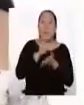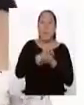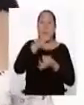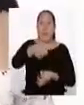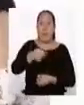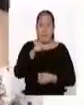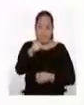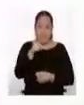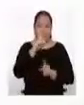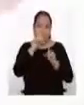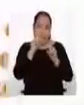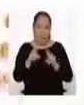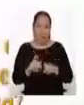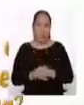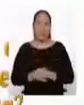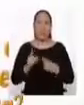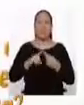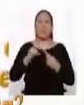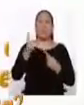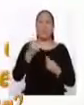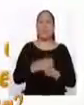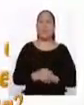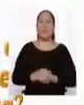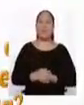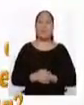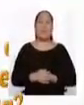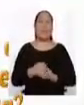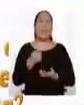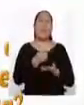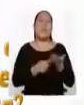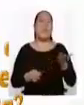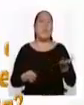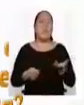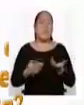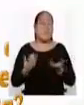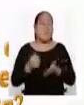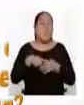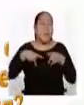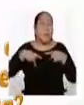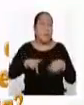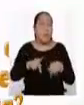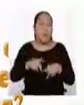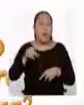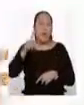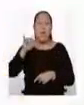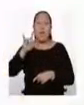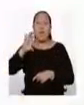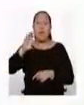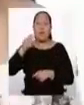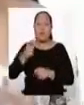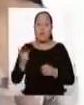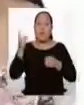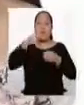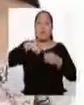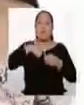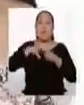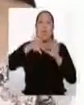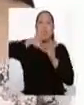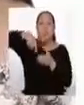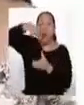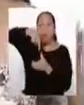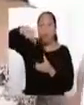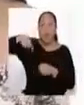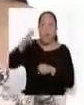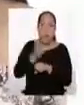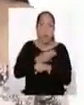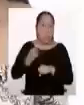van las preguntas. Primera pregunta. ¿Qué hecho permitió que Lucho Quequesana ingresara al mundo de la música? Segunda